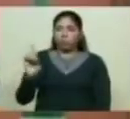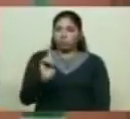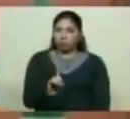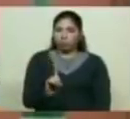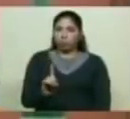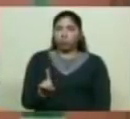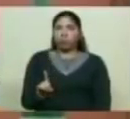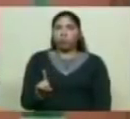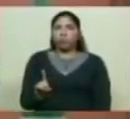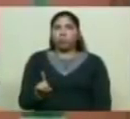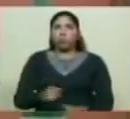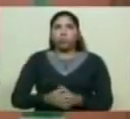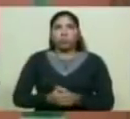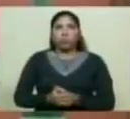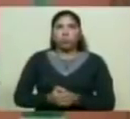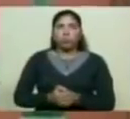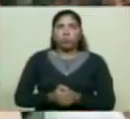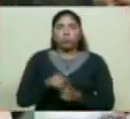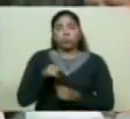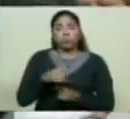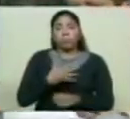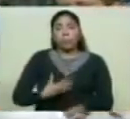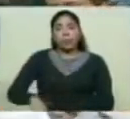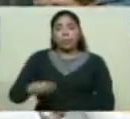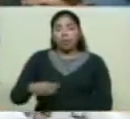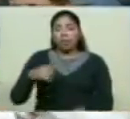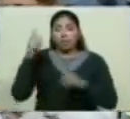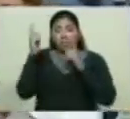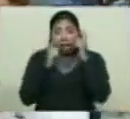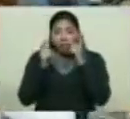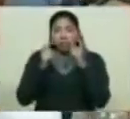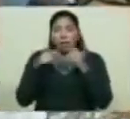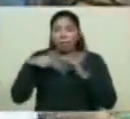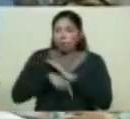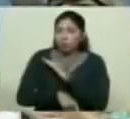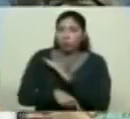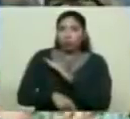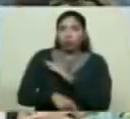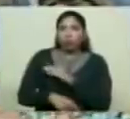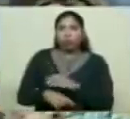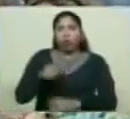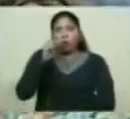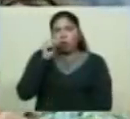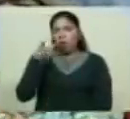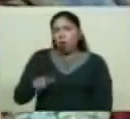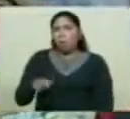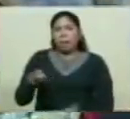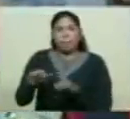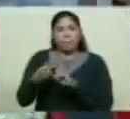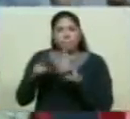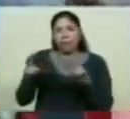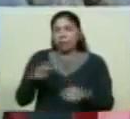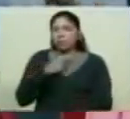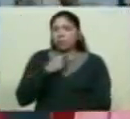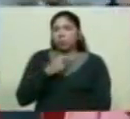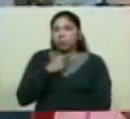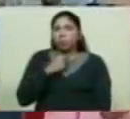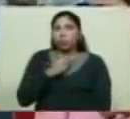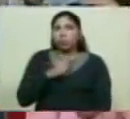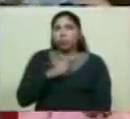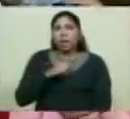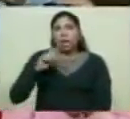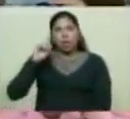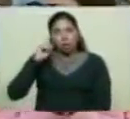presidente obrero chavista hombre de paz rememorando el discurso de